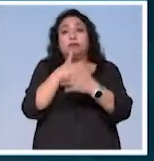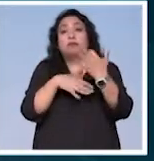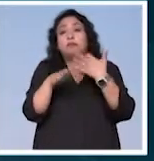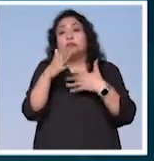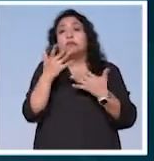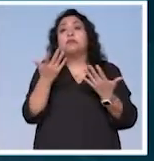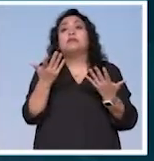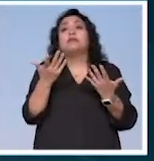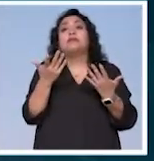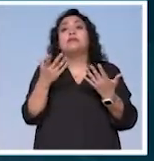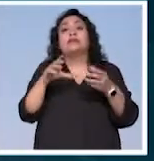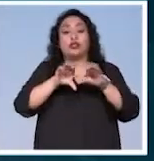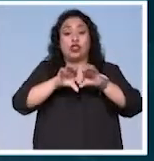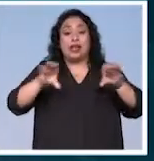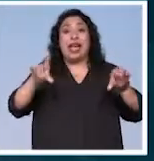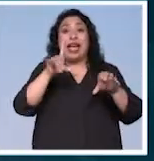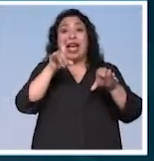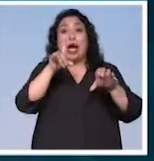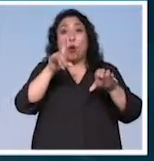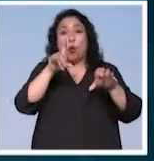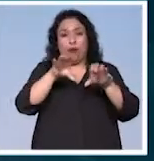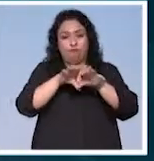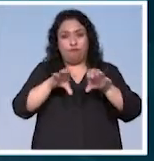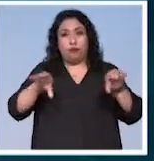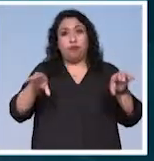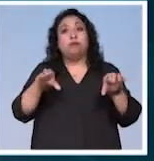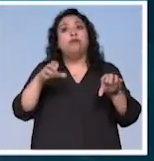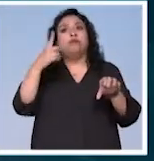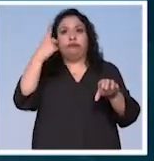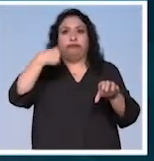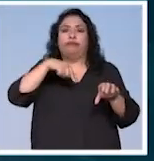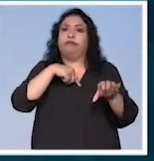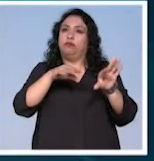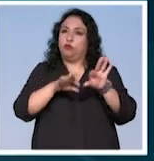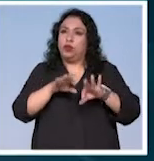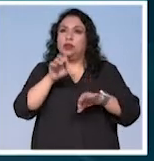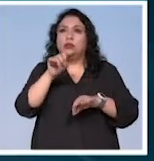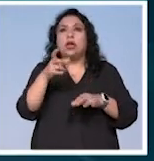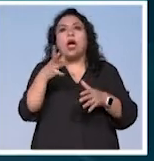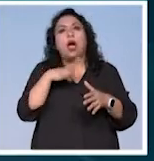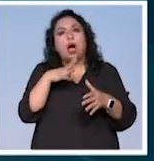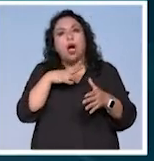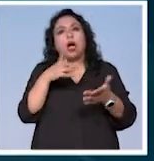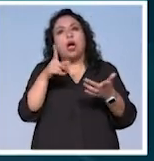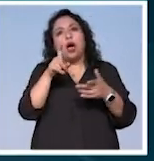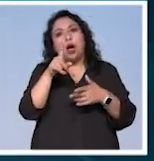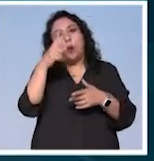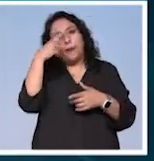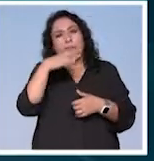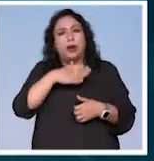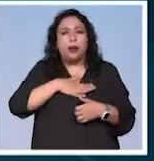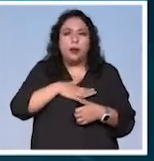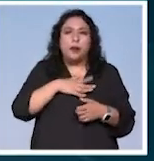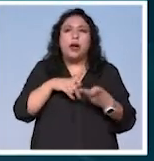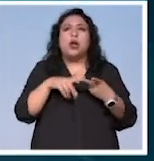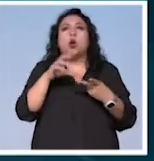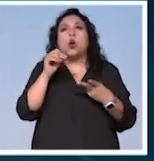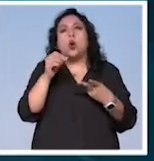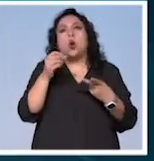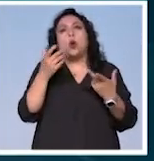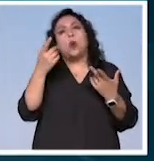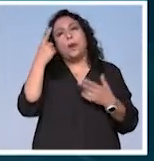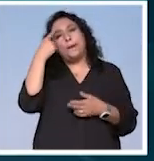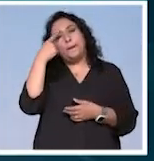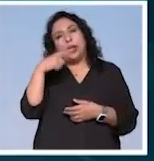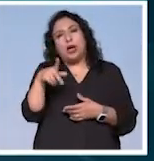las líneas hidráulicas, que también para nosotros es muy importante porque es todo el abastecimiento tanto para sanitarios como para la línea